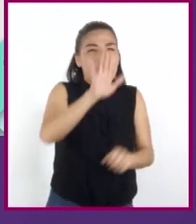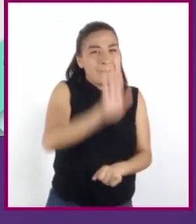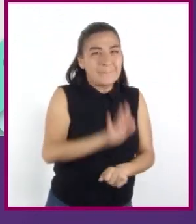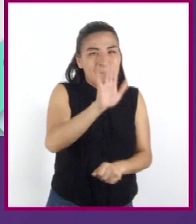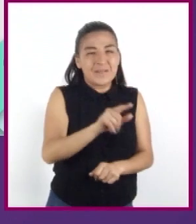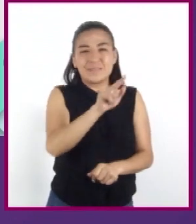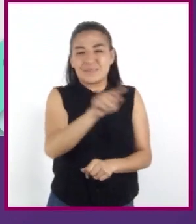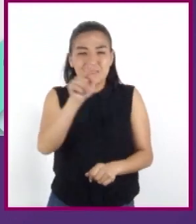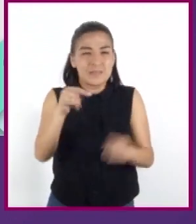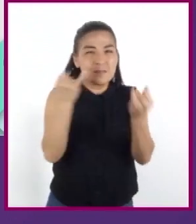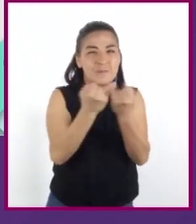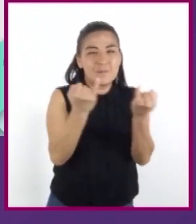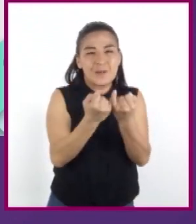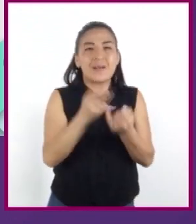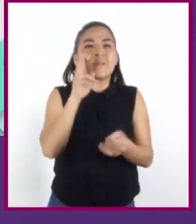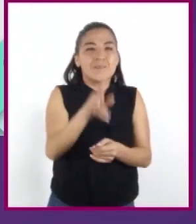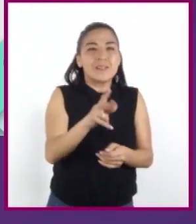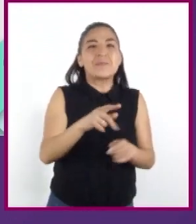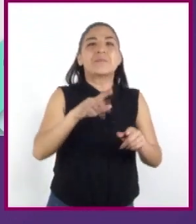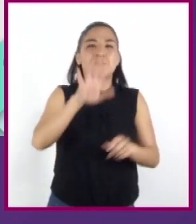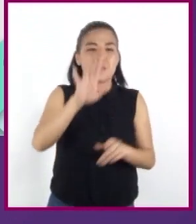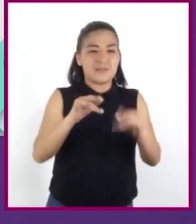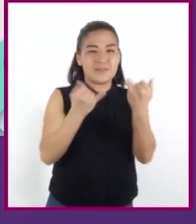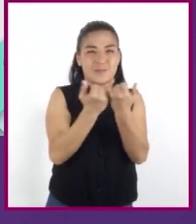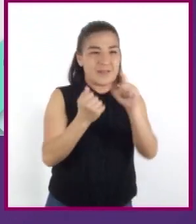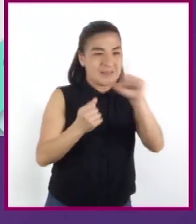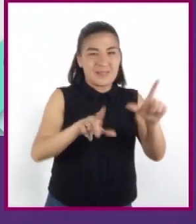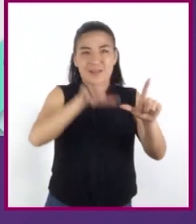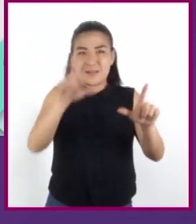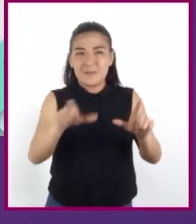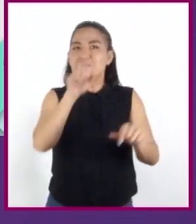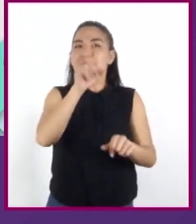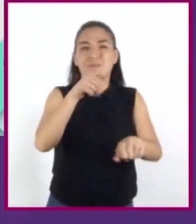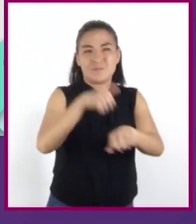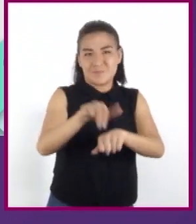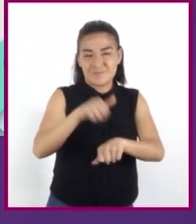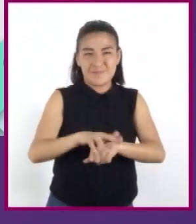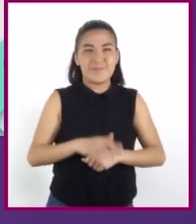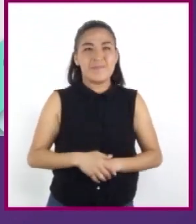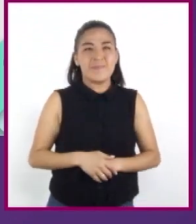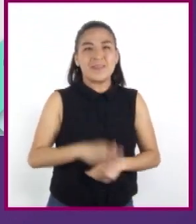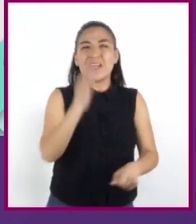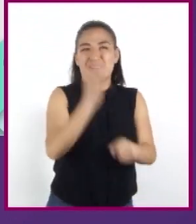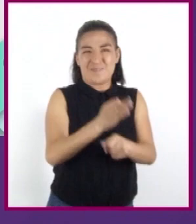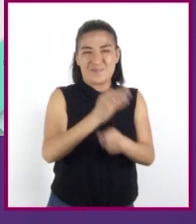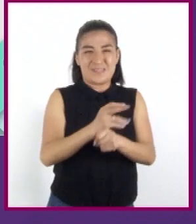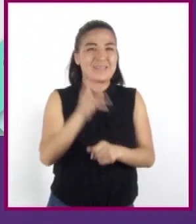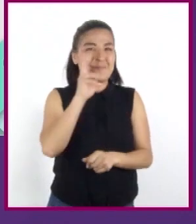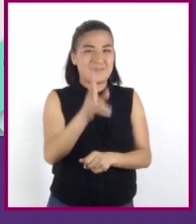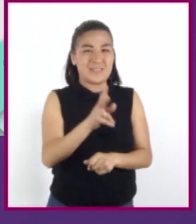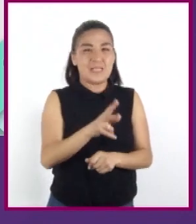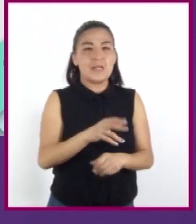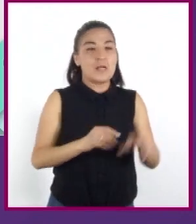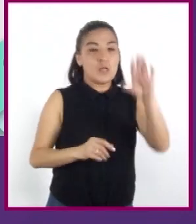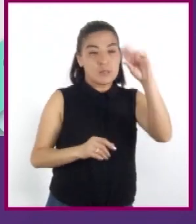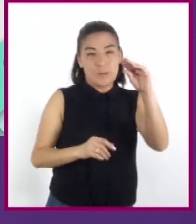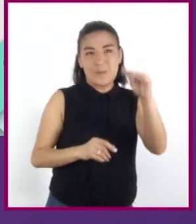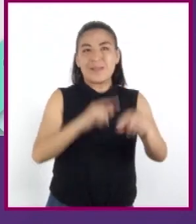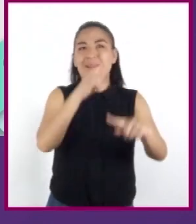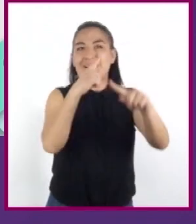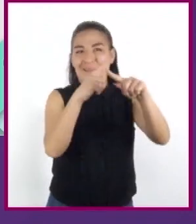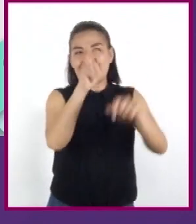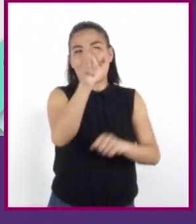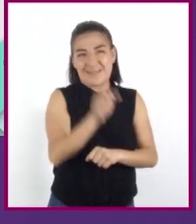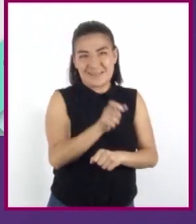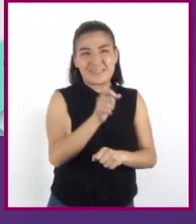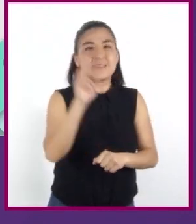son aquellos que tienen la misma literal y el mismo exponente. En este caso, son los 90x, ya